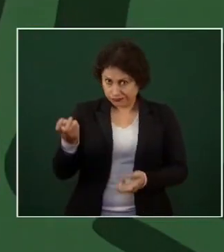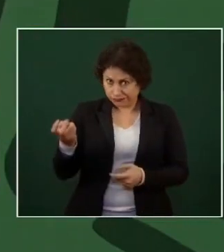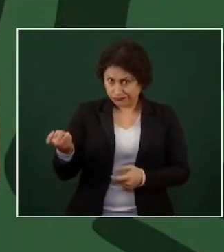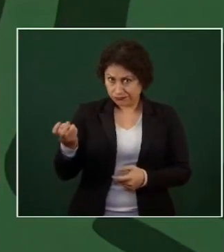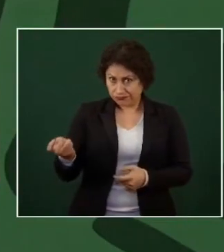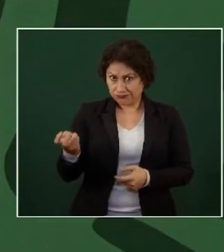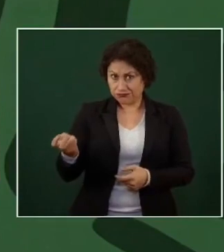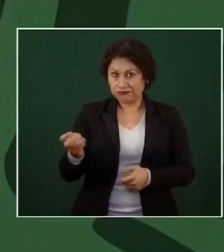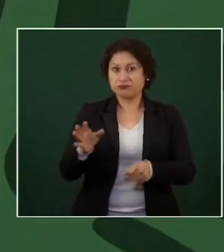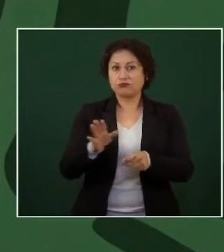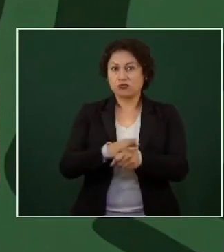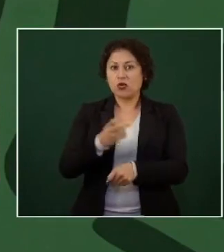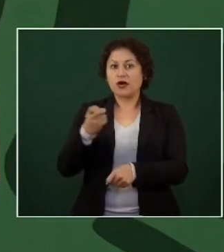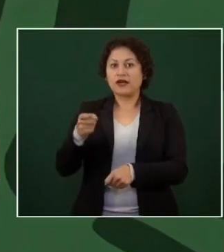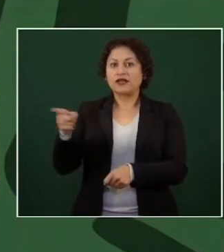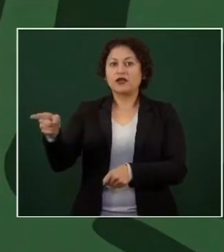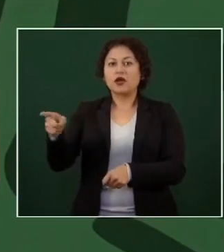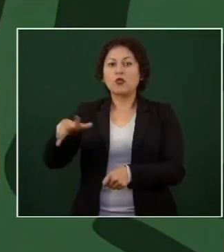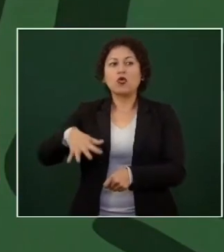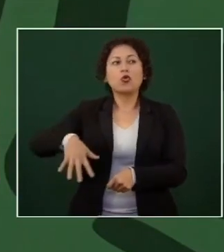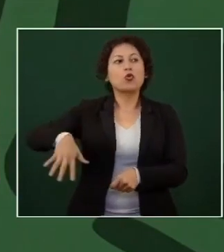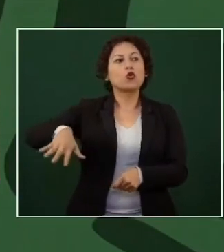Por eso andan sopiloteando.